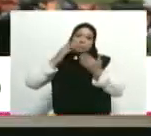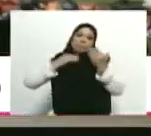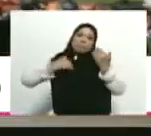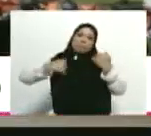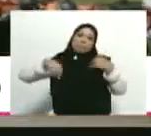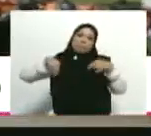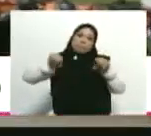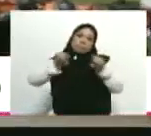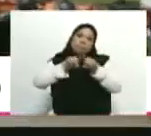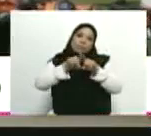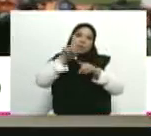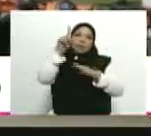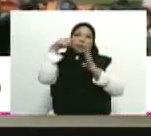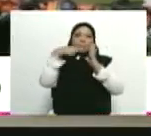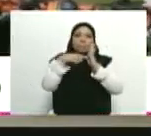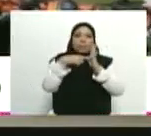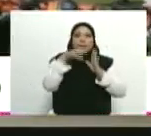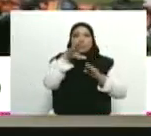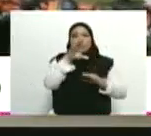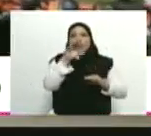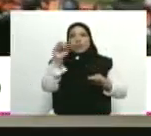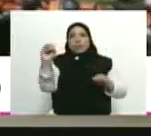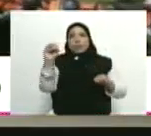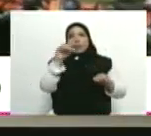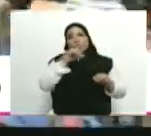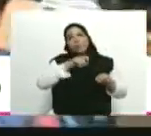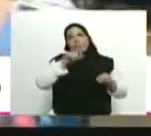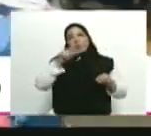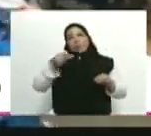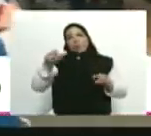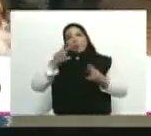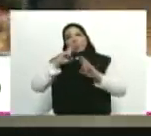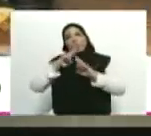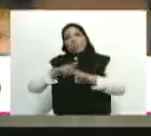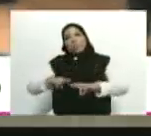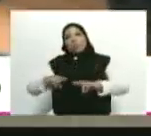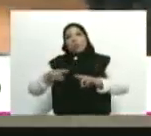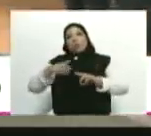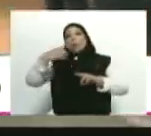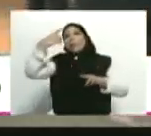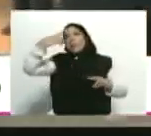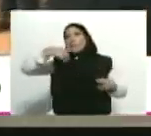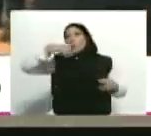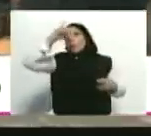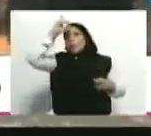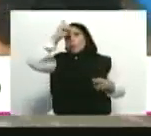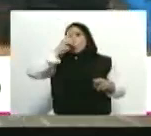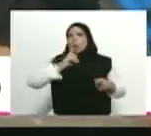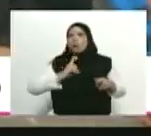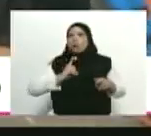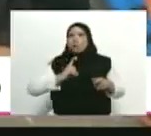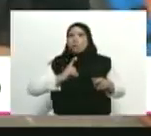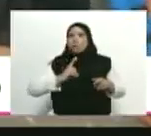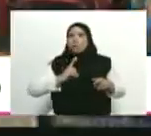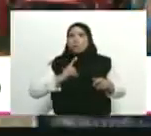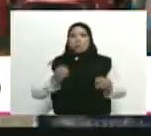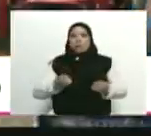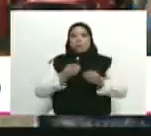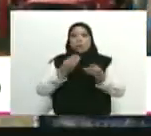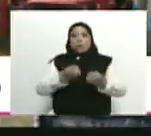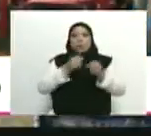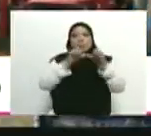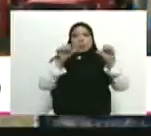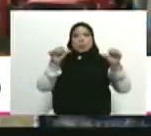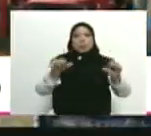Igualmente, 1.585 personas reportaron su condición de discapacidad y hicieron una postulación en el